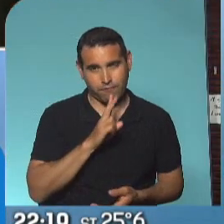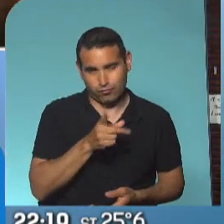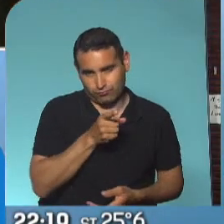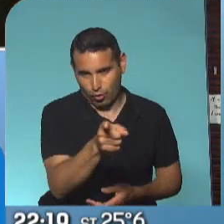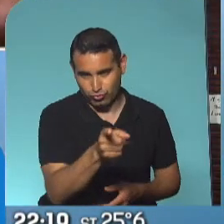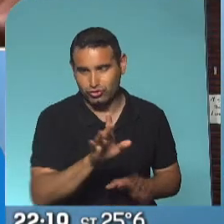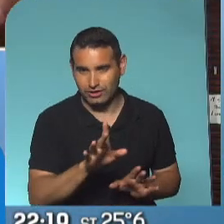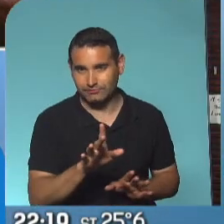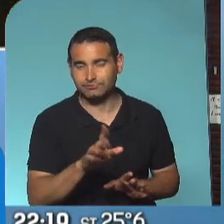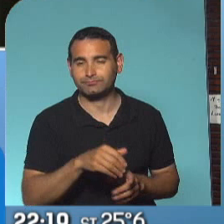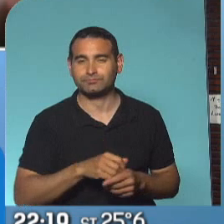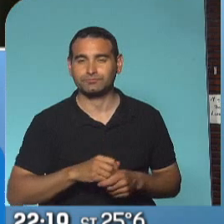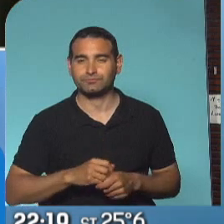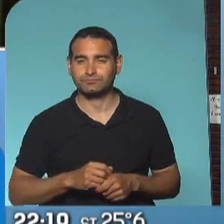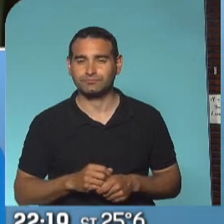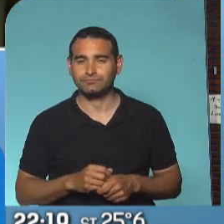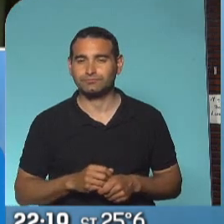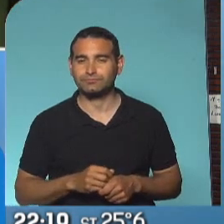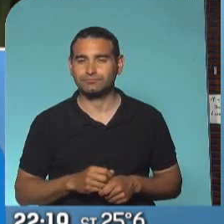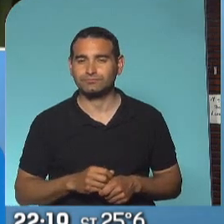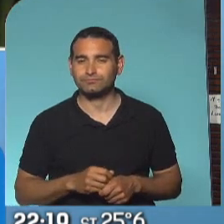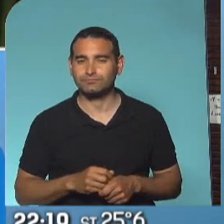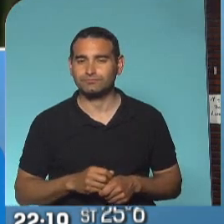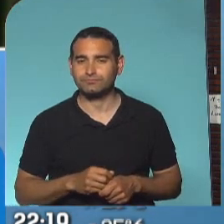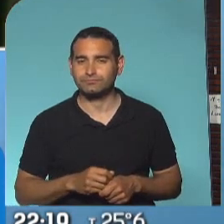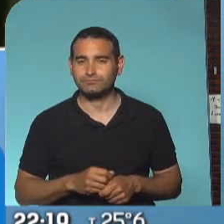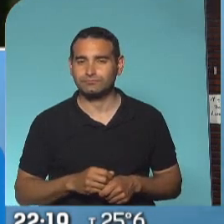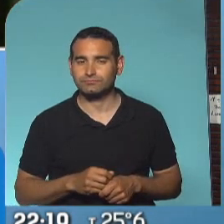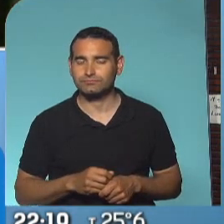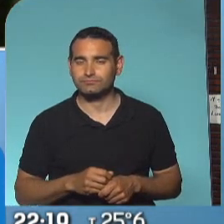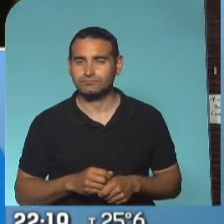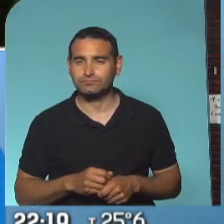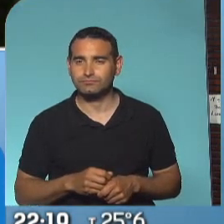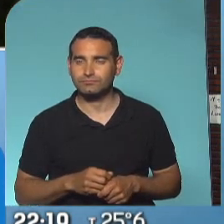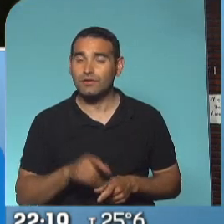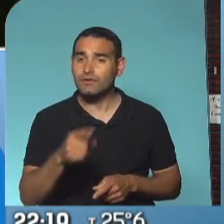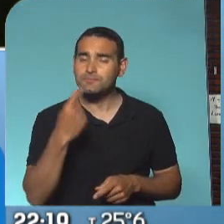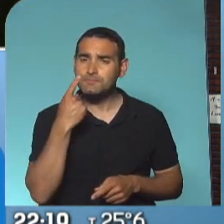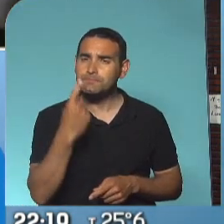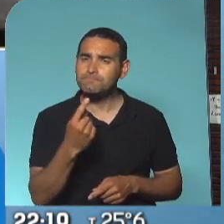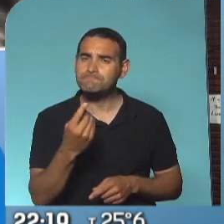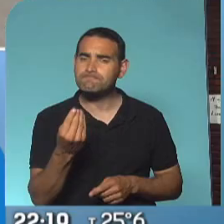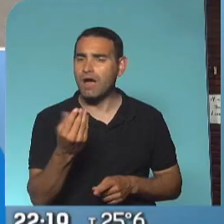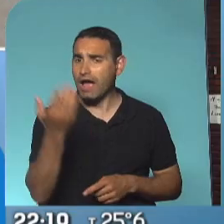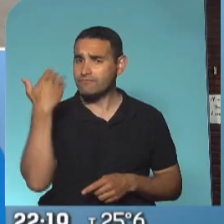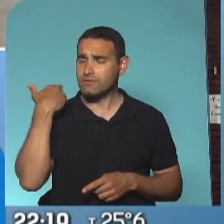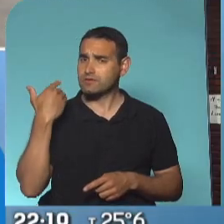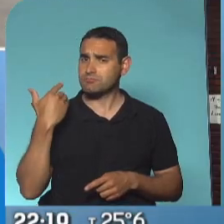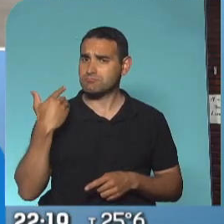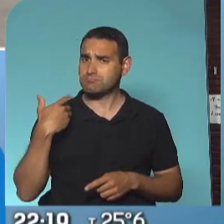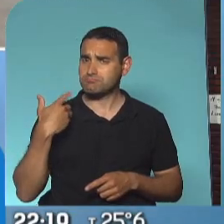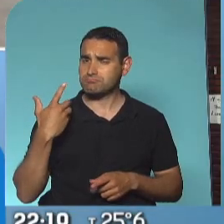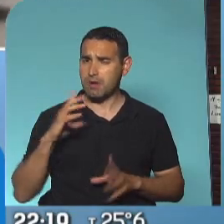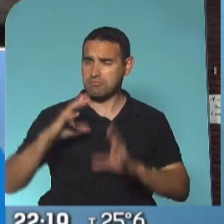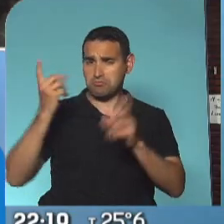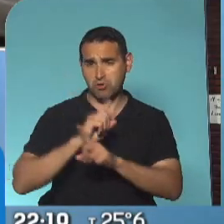de presentarse a una RR, se desborda en esta ocasión y no se desbordó ni